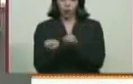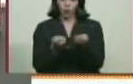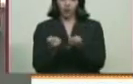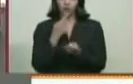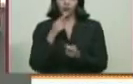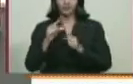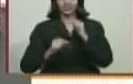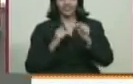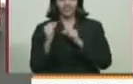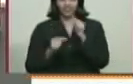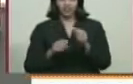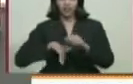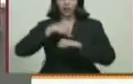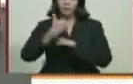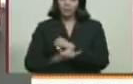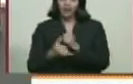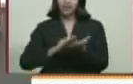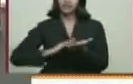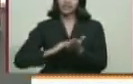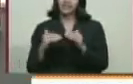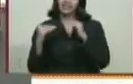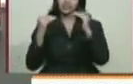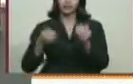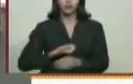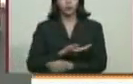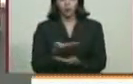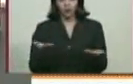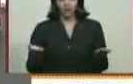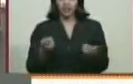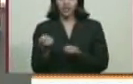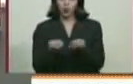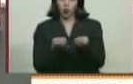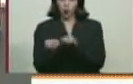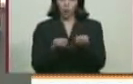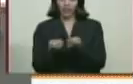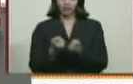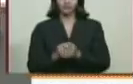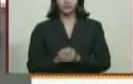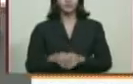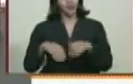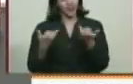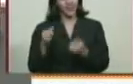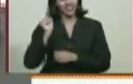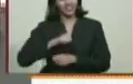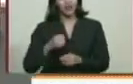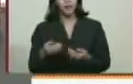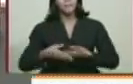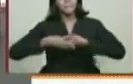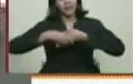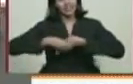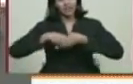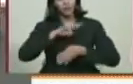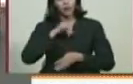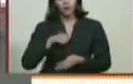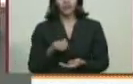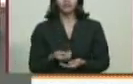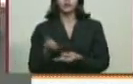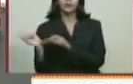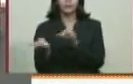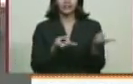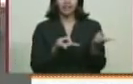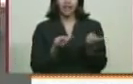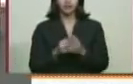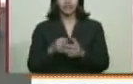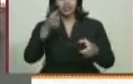de recuperación, crecimiento y prosperidad económica. Ahora sí, presentamos a nuestro invitado, se trata del fiscal